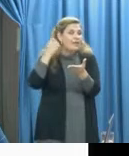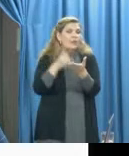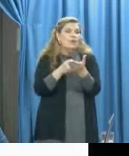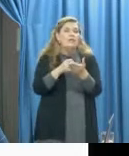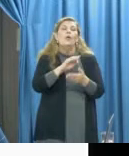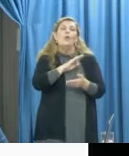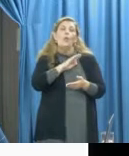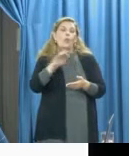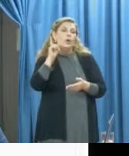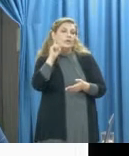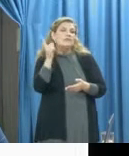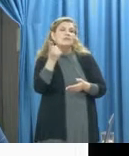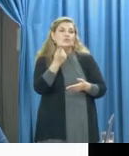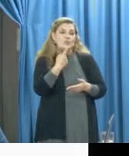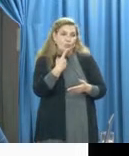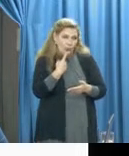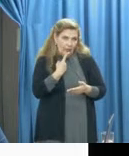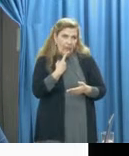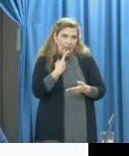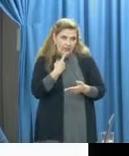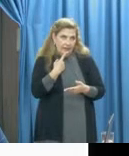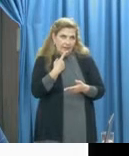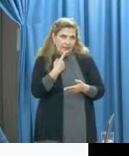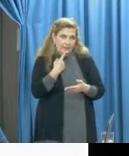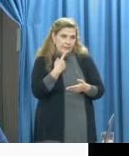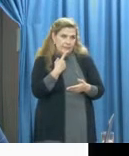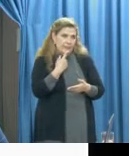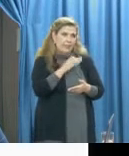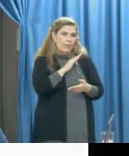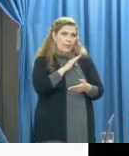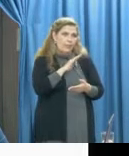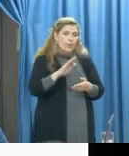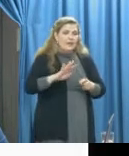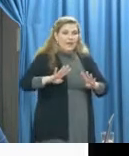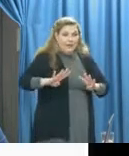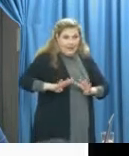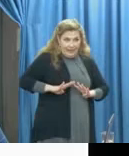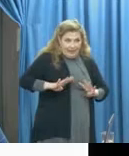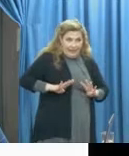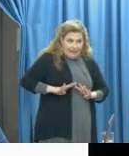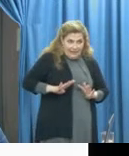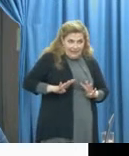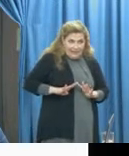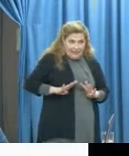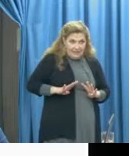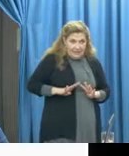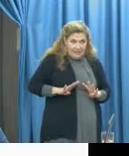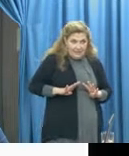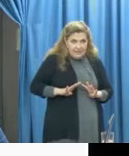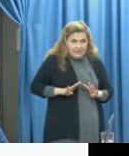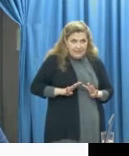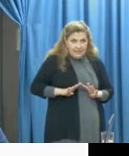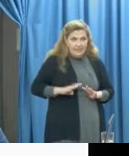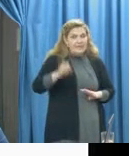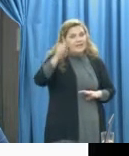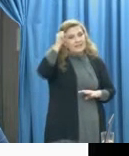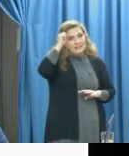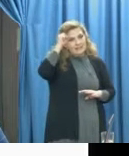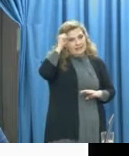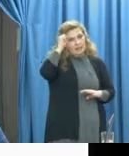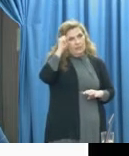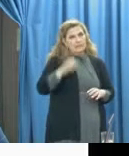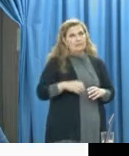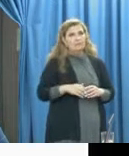la sordera es ocasionada por una característica del síndrome en